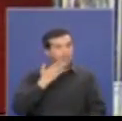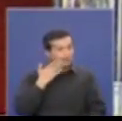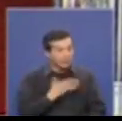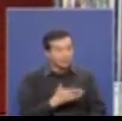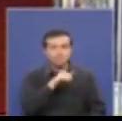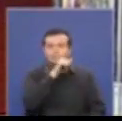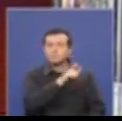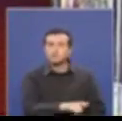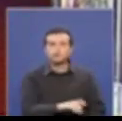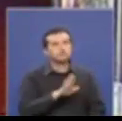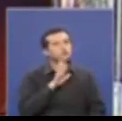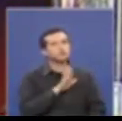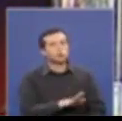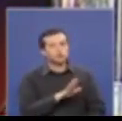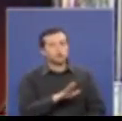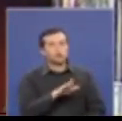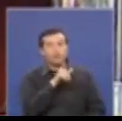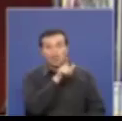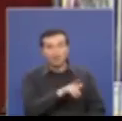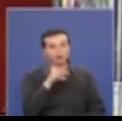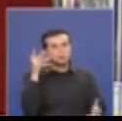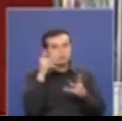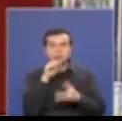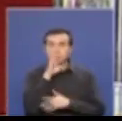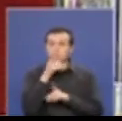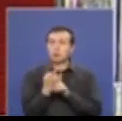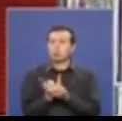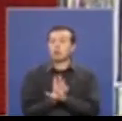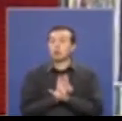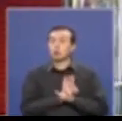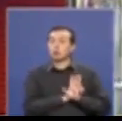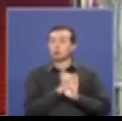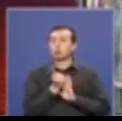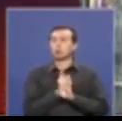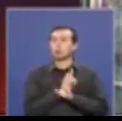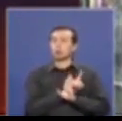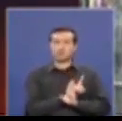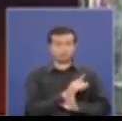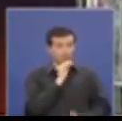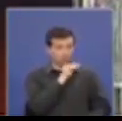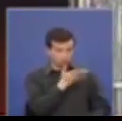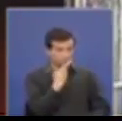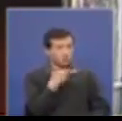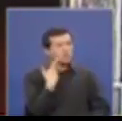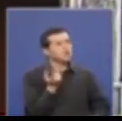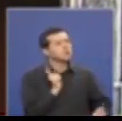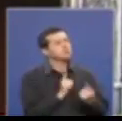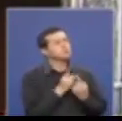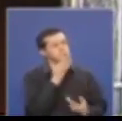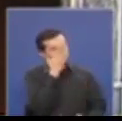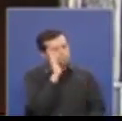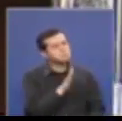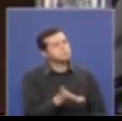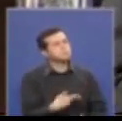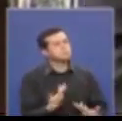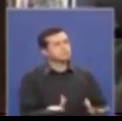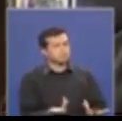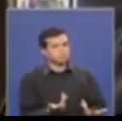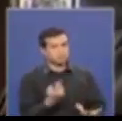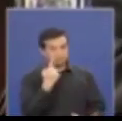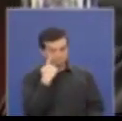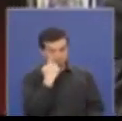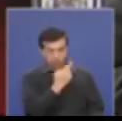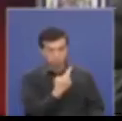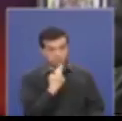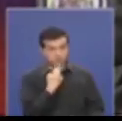Esto es este tipejo. Y él es cobarde, porque siempre está atrás. Que me diga nomás dónde nos encontramos, compadre. Vamos a ver si me responde.